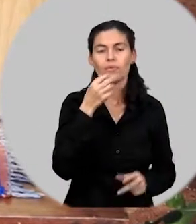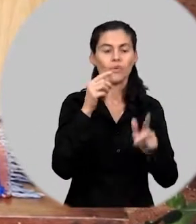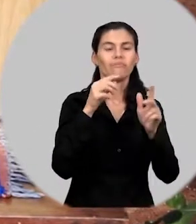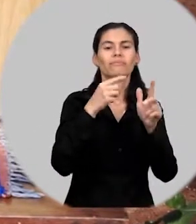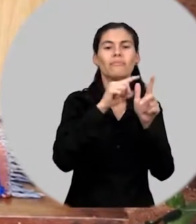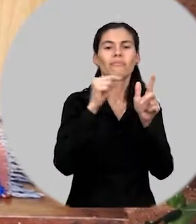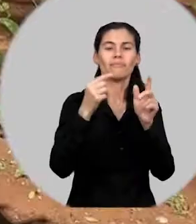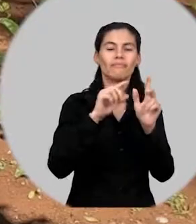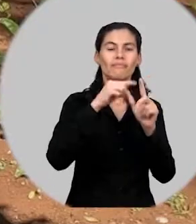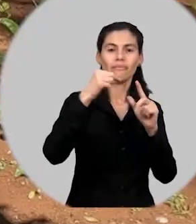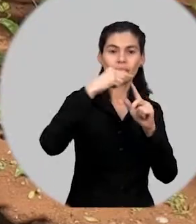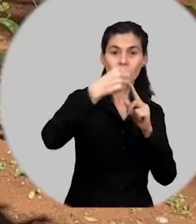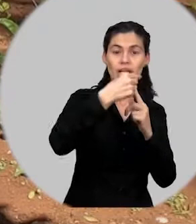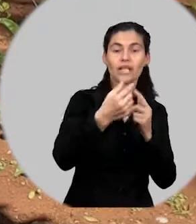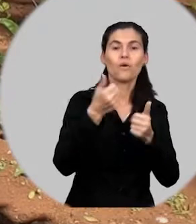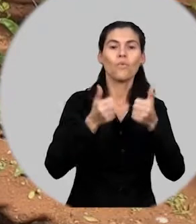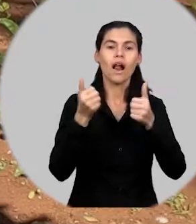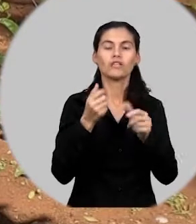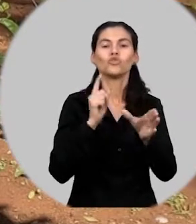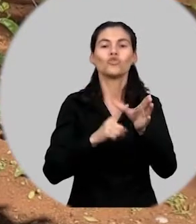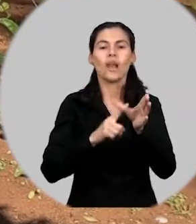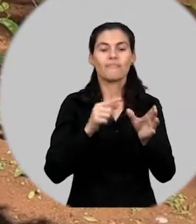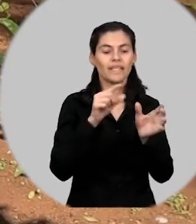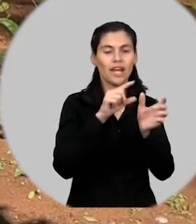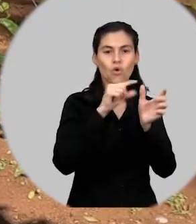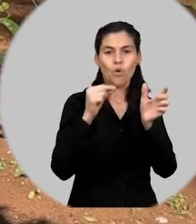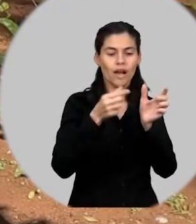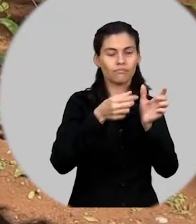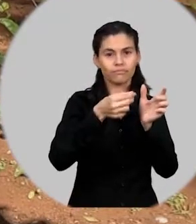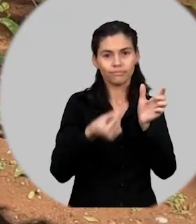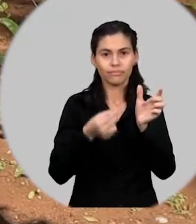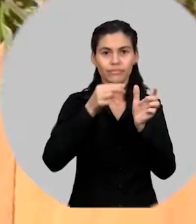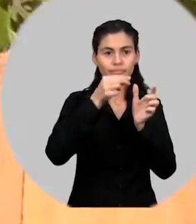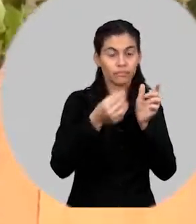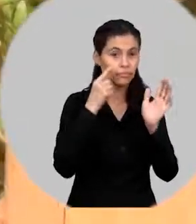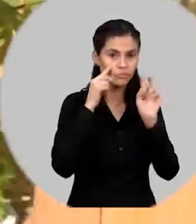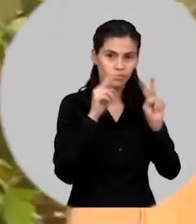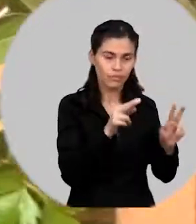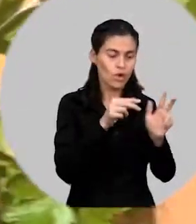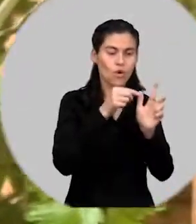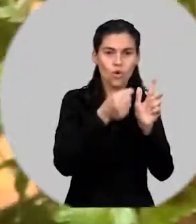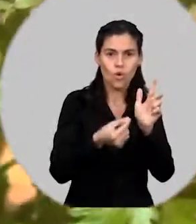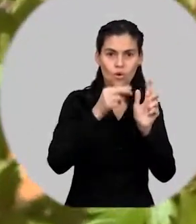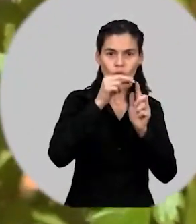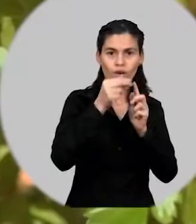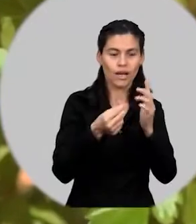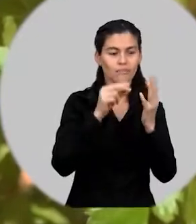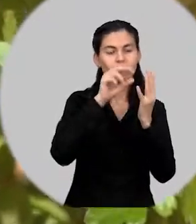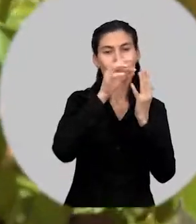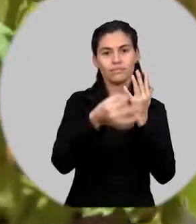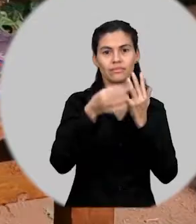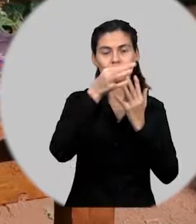ejemplo, en cuanto al perejil, deberíamos de arrancar hoja por hoja de esta manera